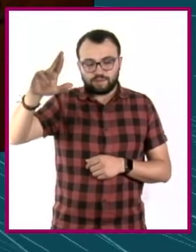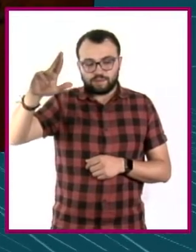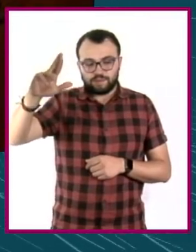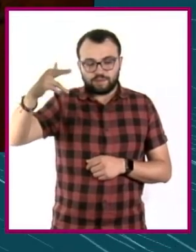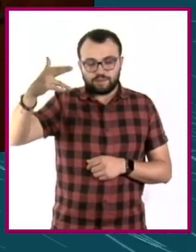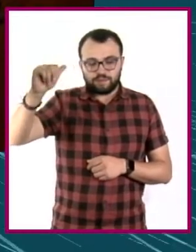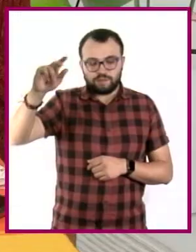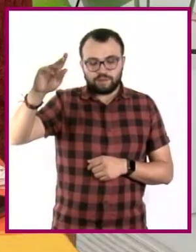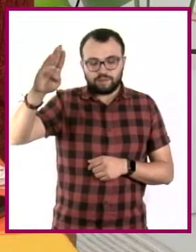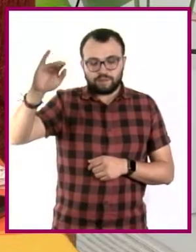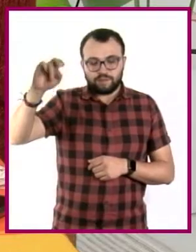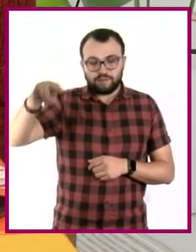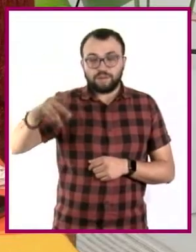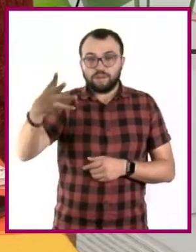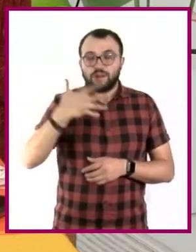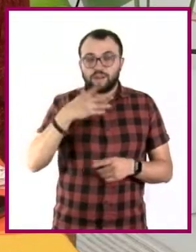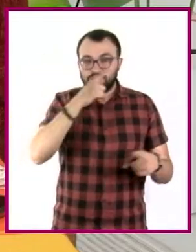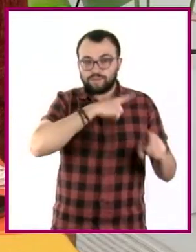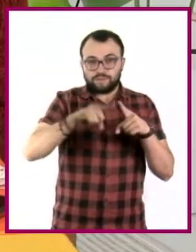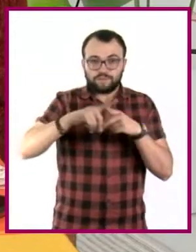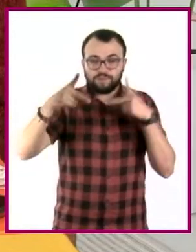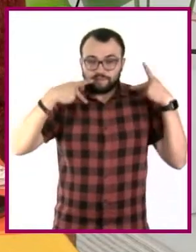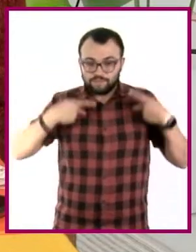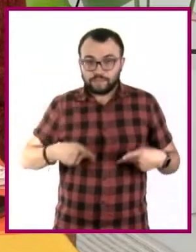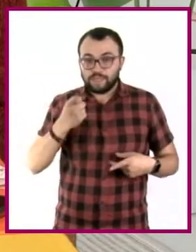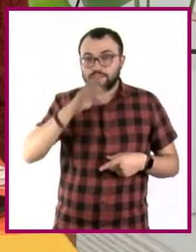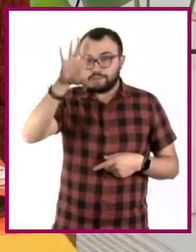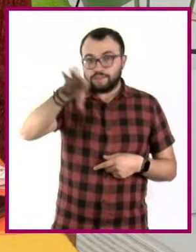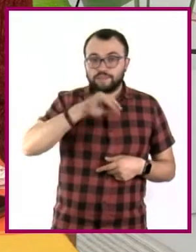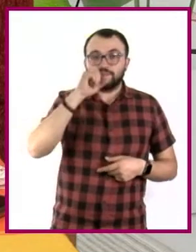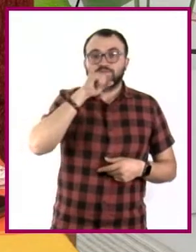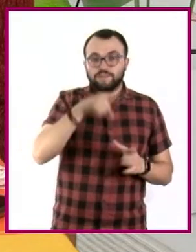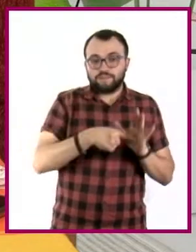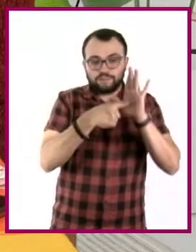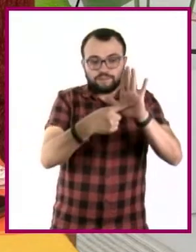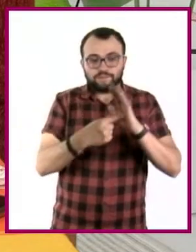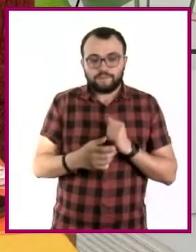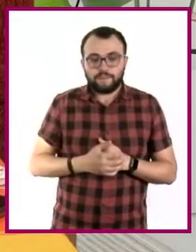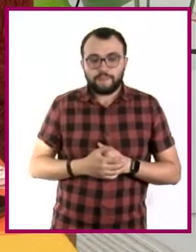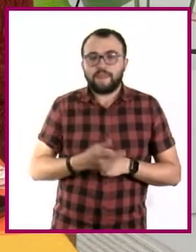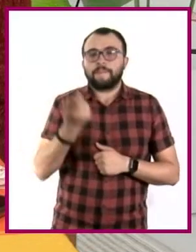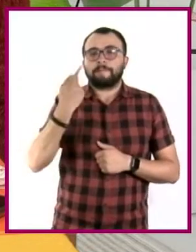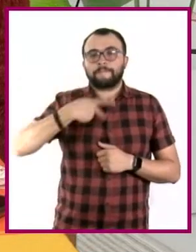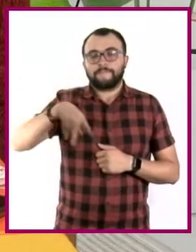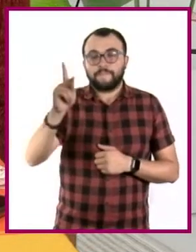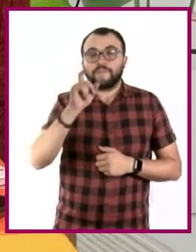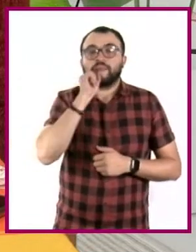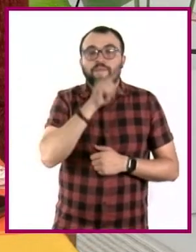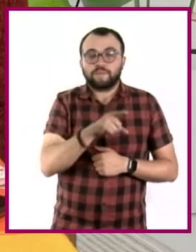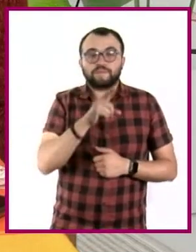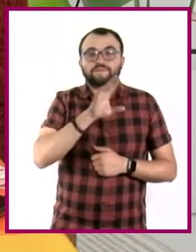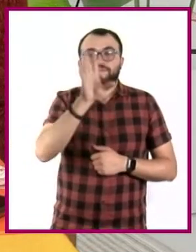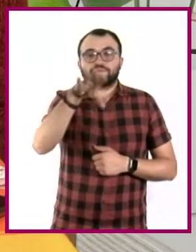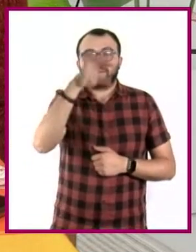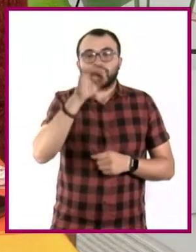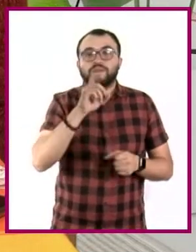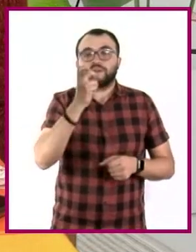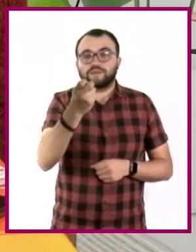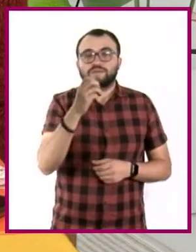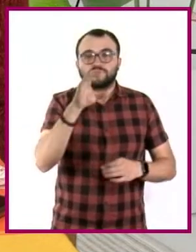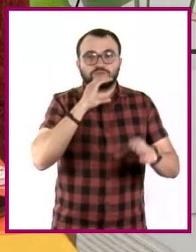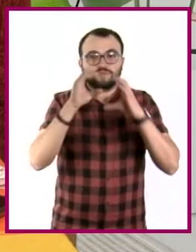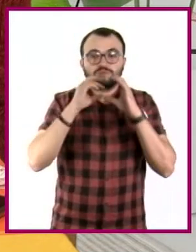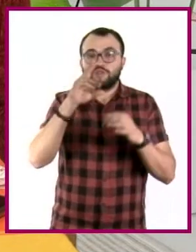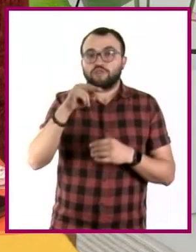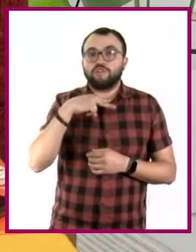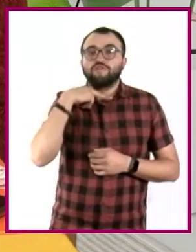varias personas y ahí fue donde encontró estos resultados. Pero también encontró que la comunicación verbal